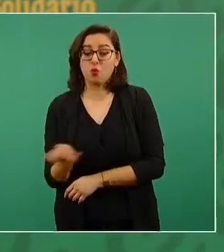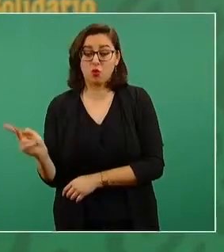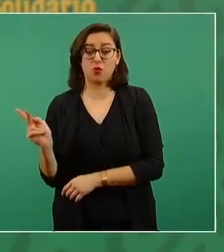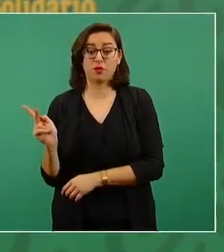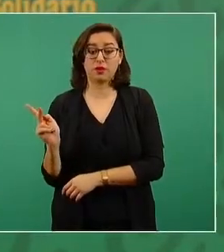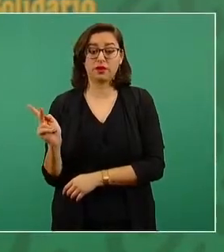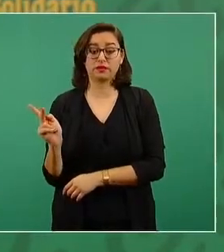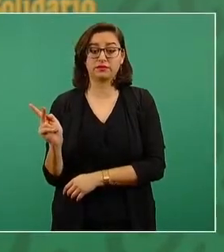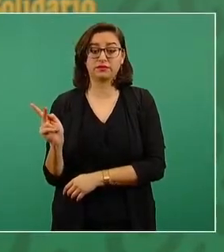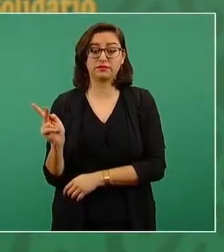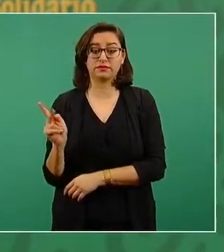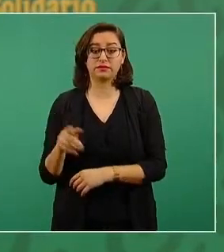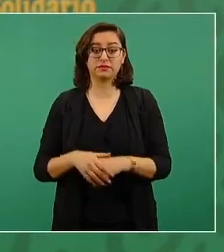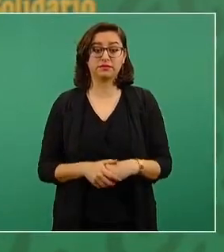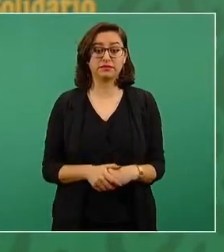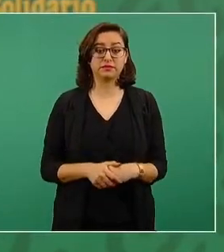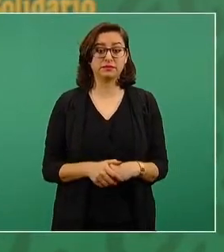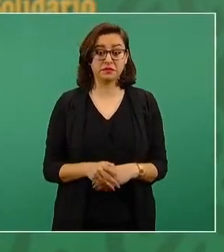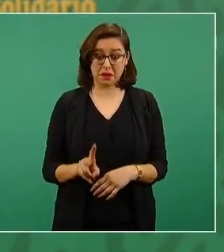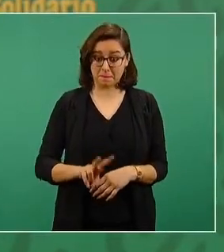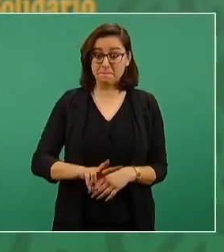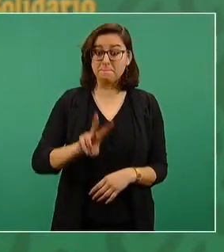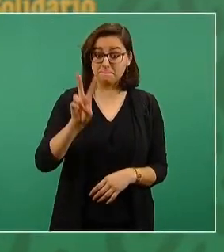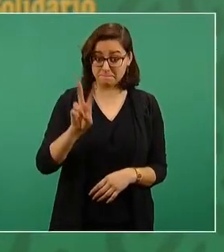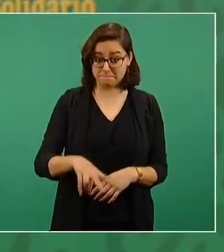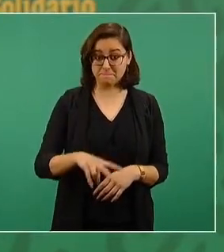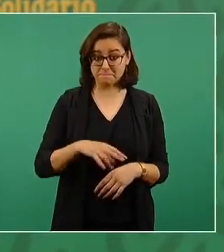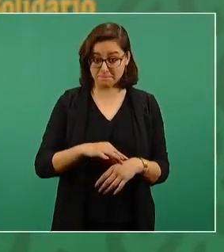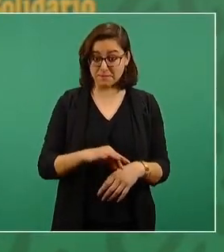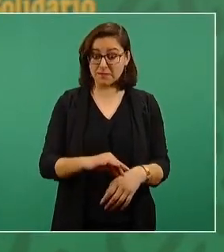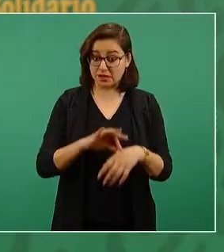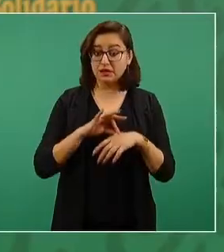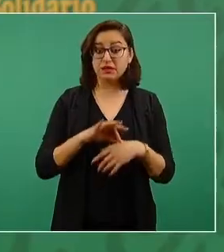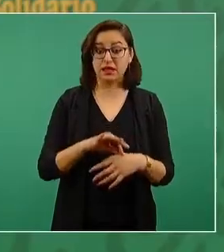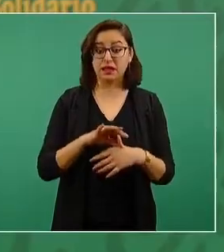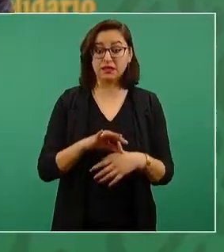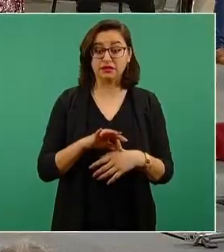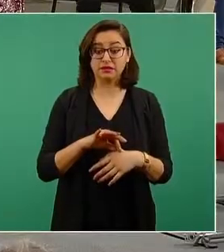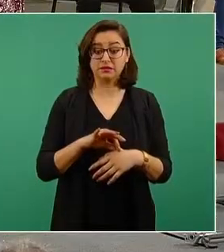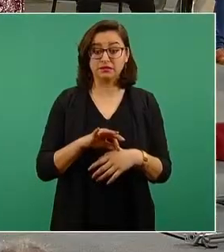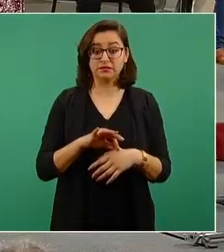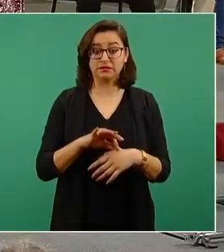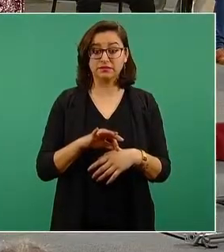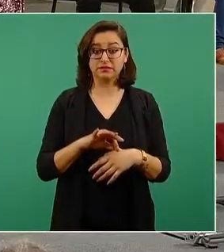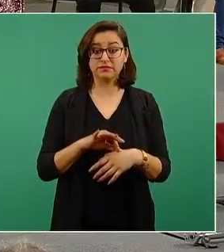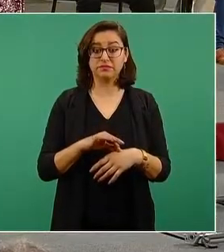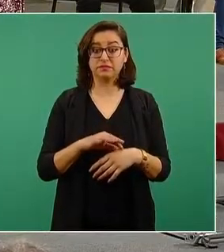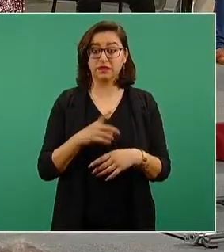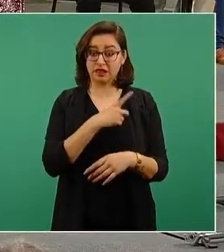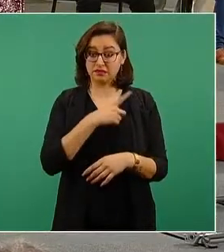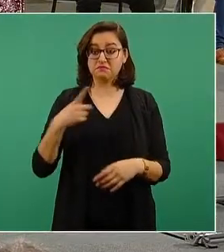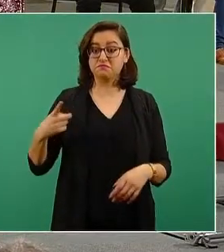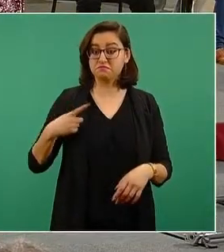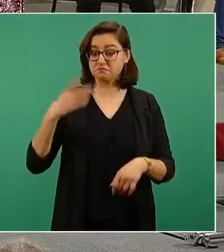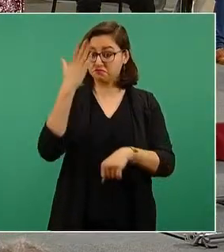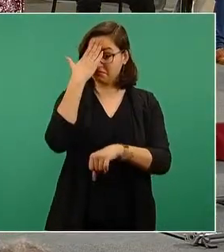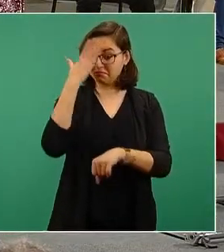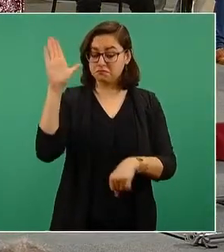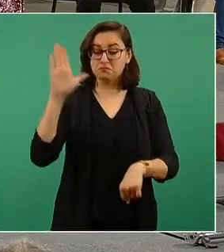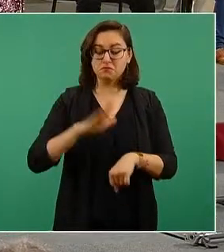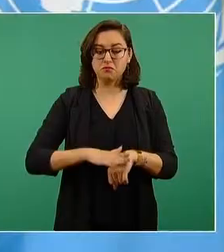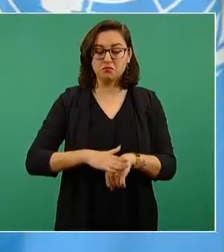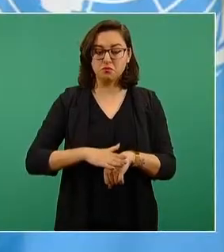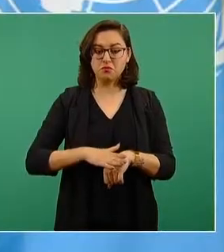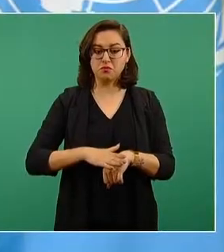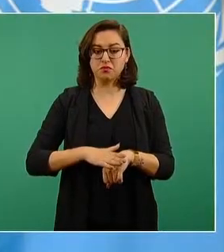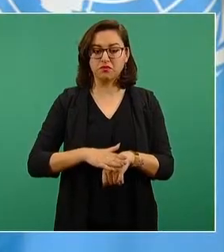Es un hecho, y ojalá y no se omita y